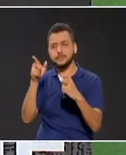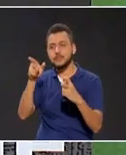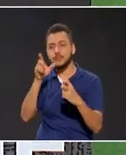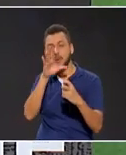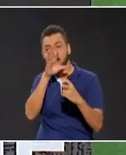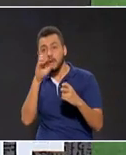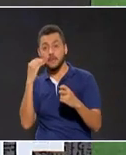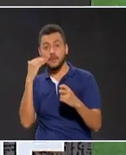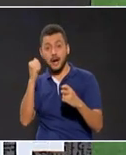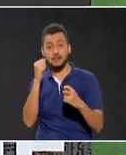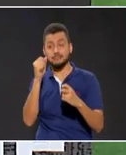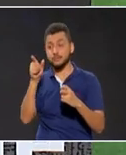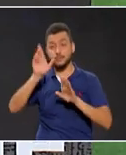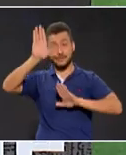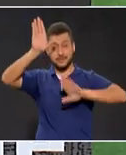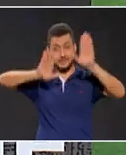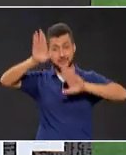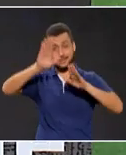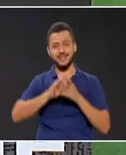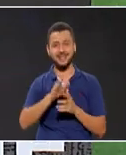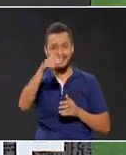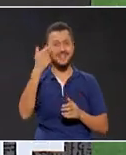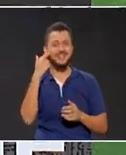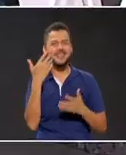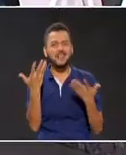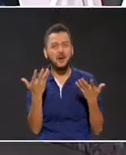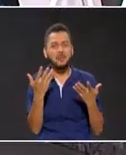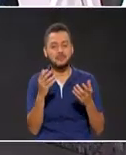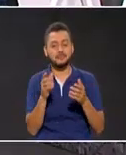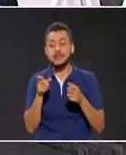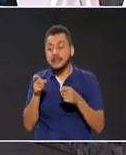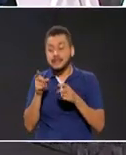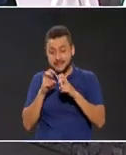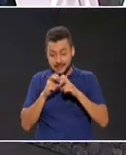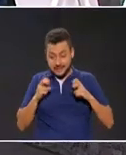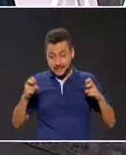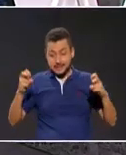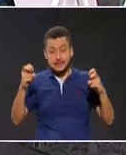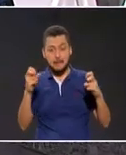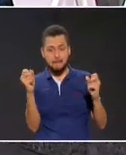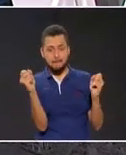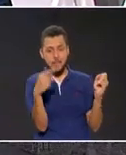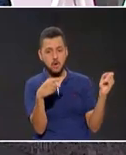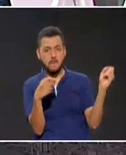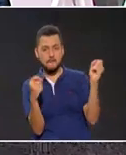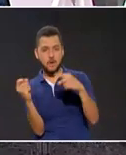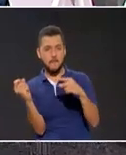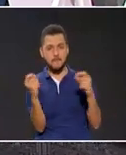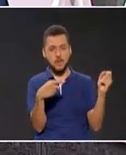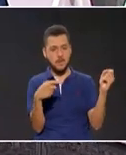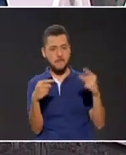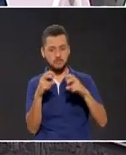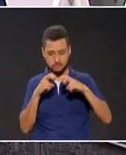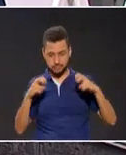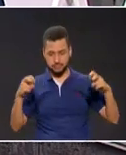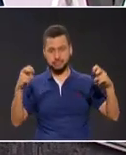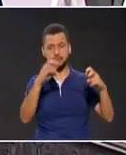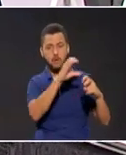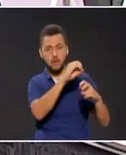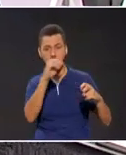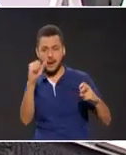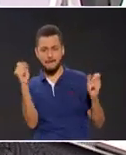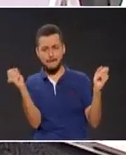candidatos se pregunten entre ellos mismos, 10 minutos tenemos, se nos ha ido esta hora volando. Recuerden que a las 7 de la noche